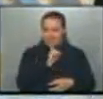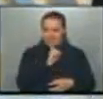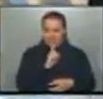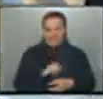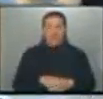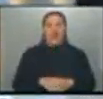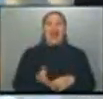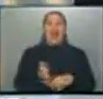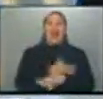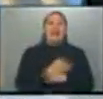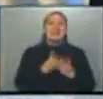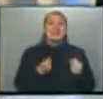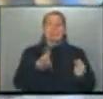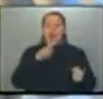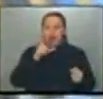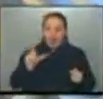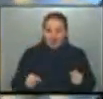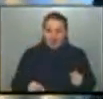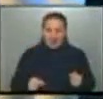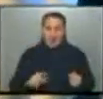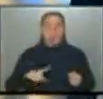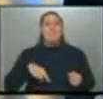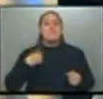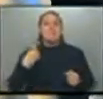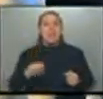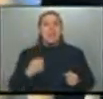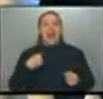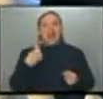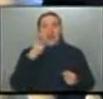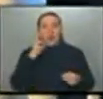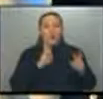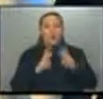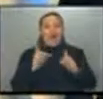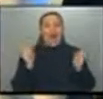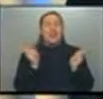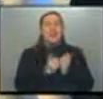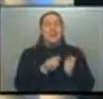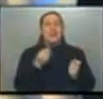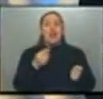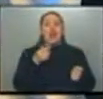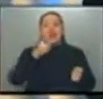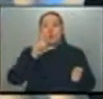Antes que termine la Copa América. Mañana un buen resumen de la Copa América, sí, lo que nos ha dejado en cuanto a las chicas. Dale.